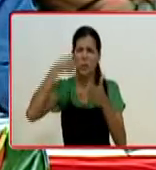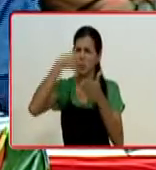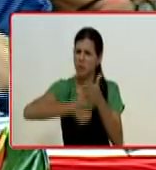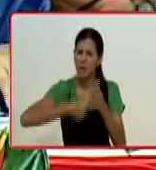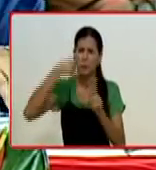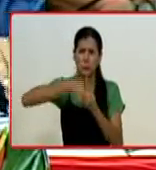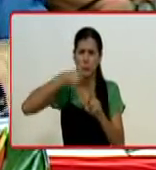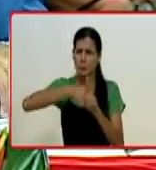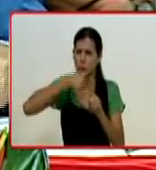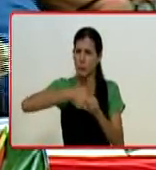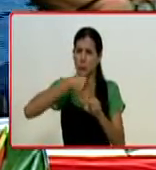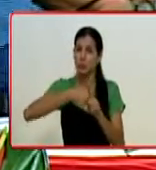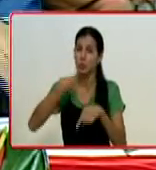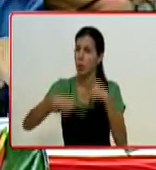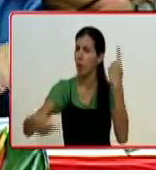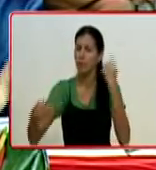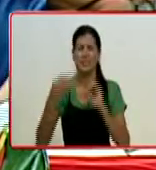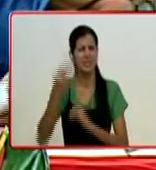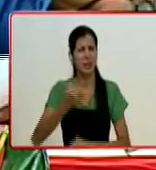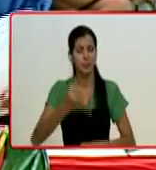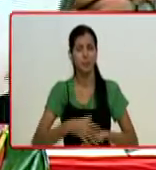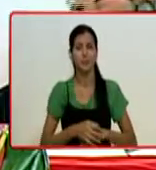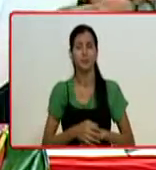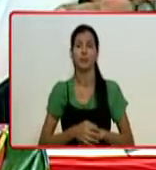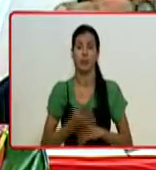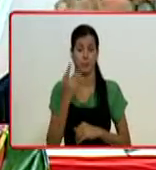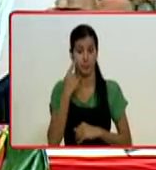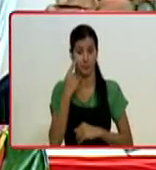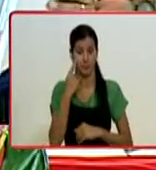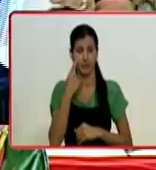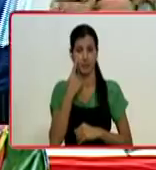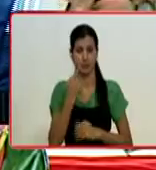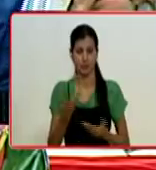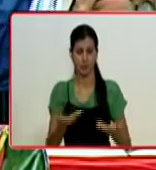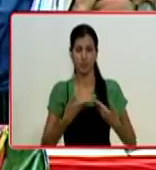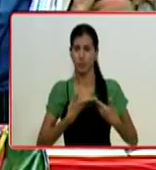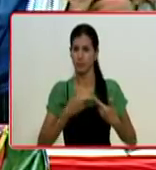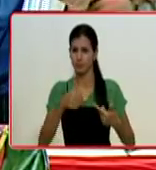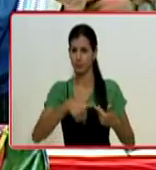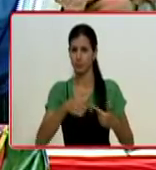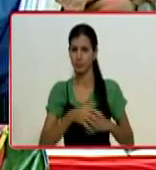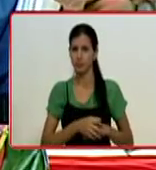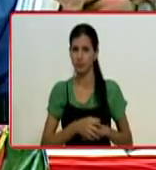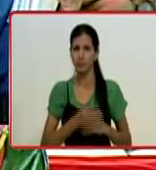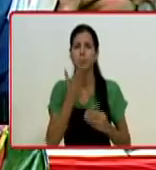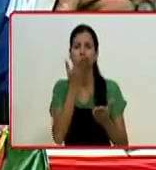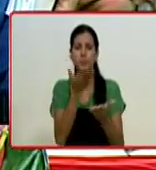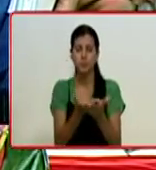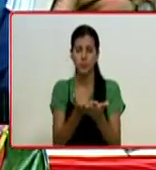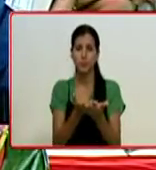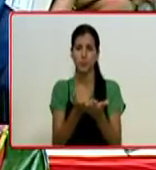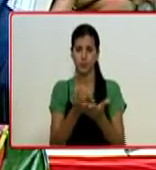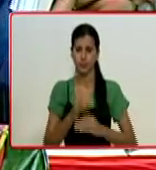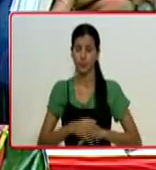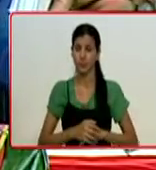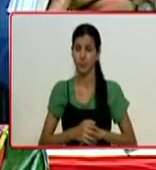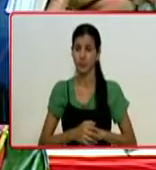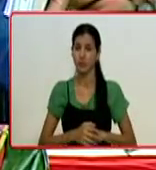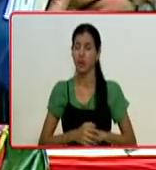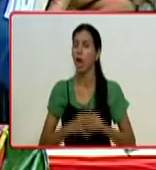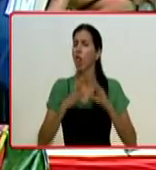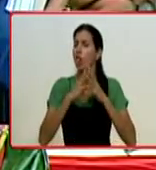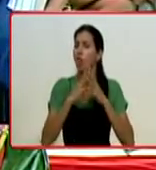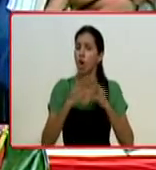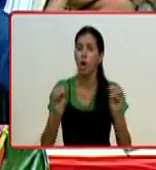Luchando permanentemente. Fíjate, aquí me llegó, aquí tengo las propuestas de todos